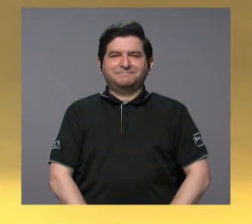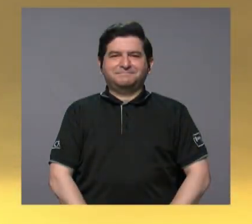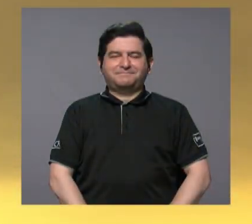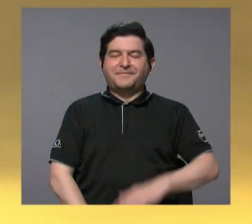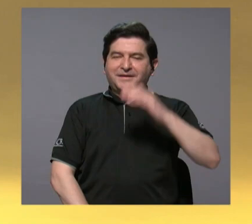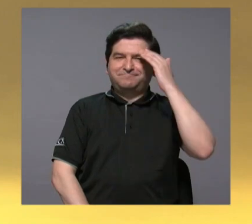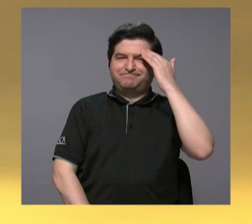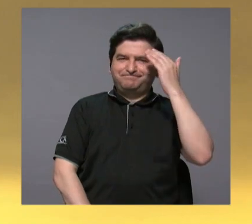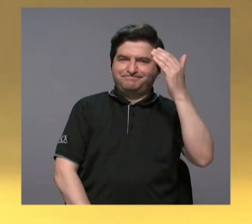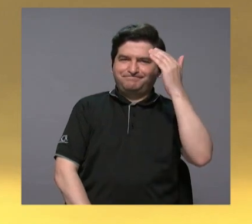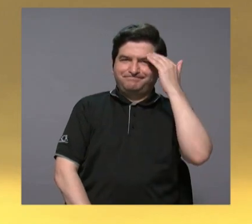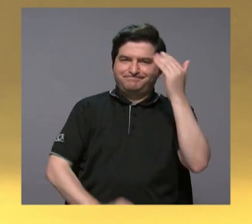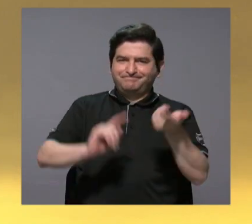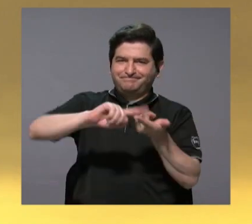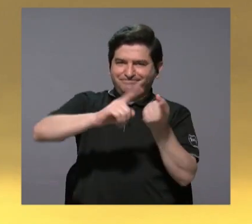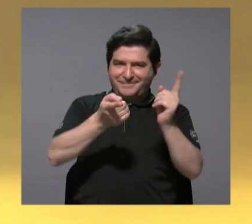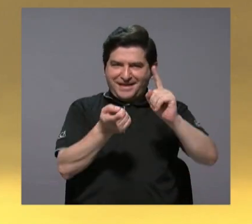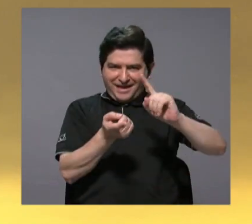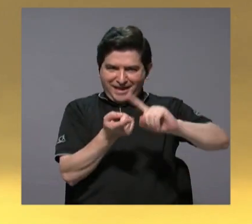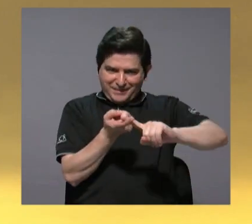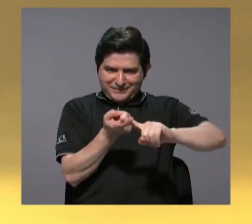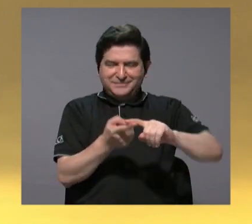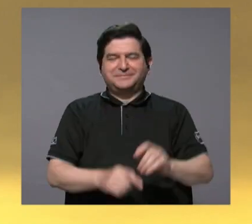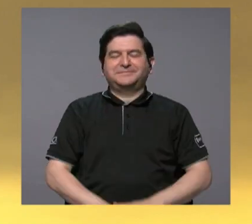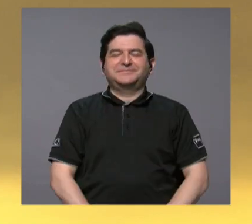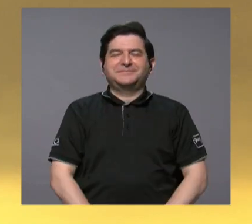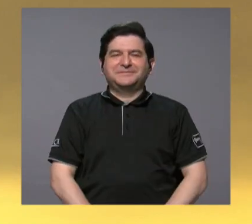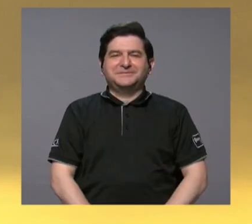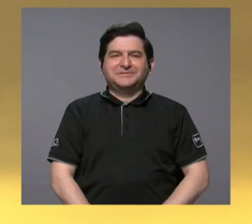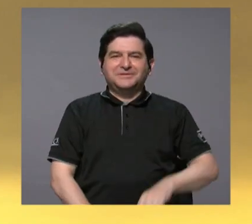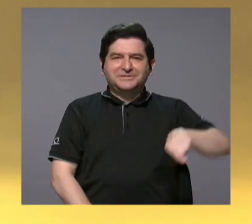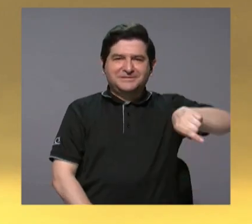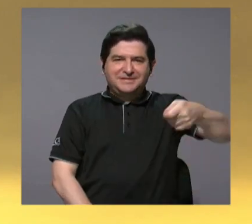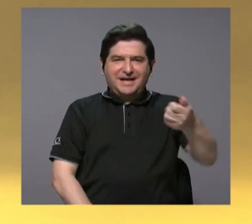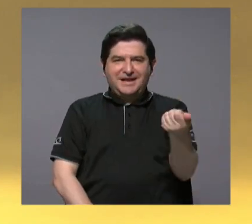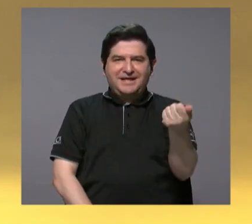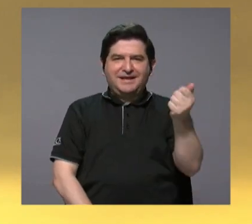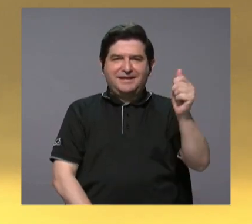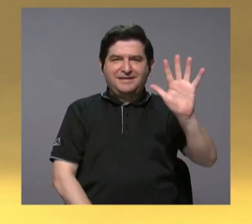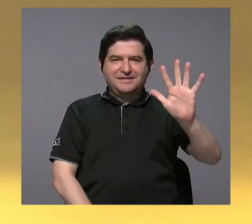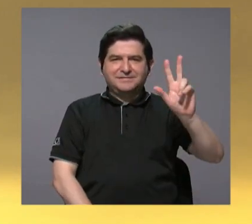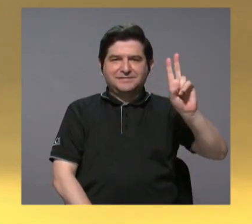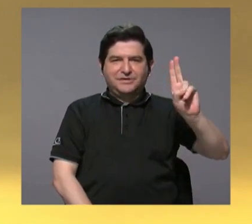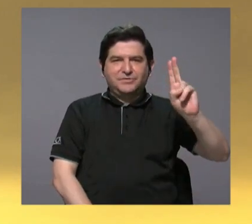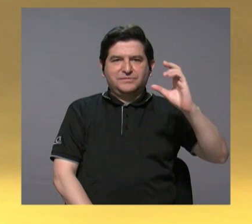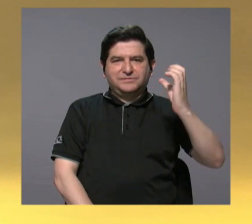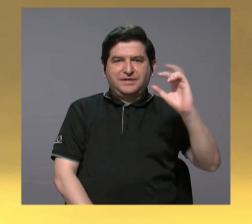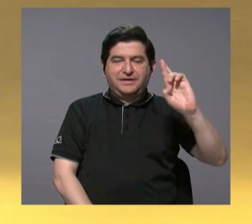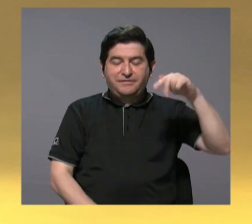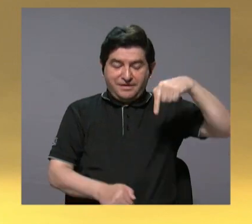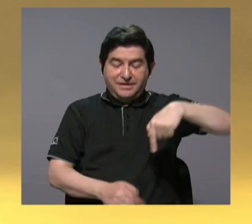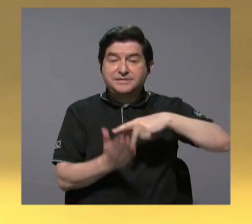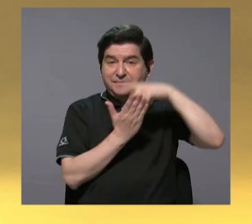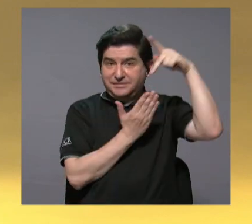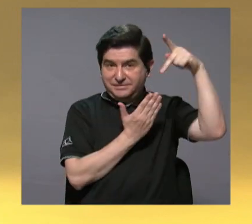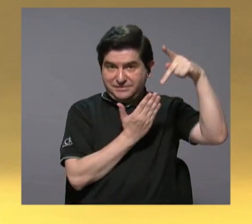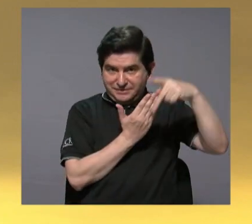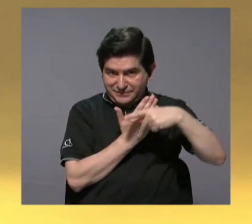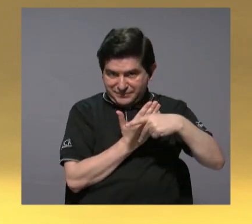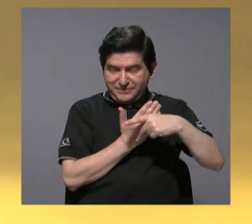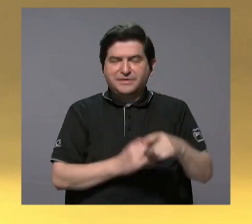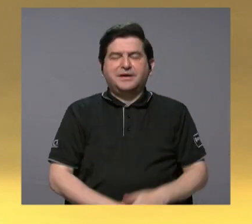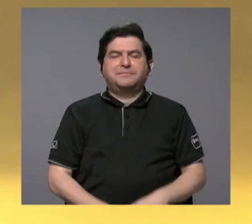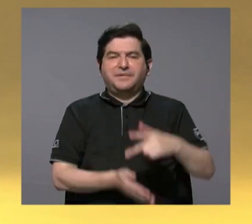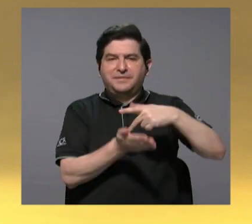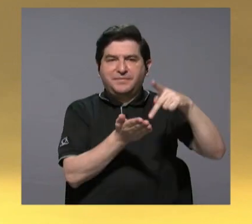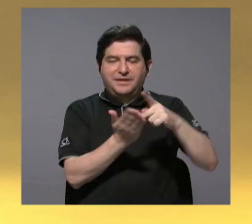Los saludamos, amigas y amigos de 15 UCR, este programa que se